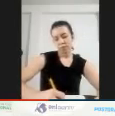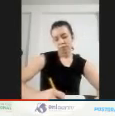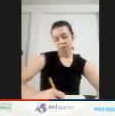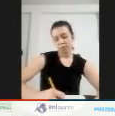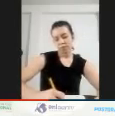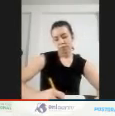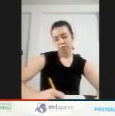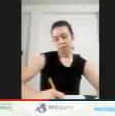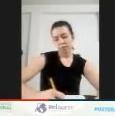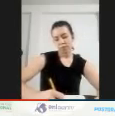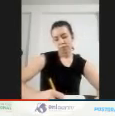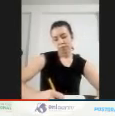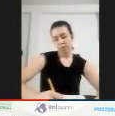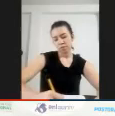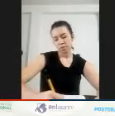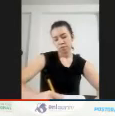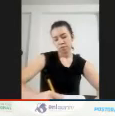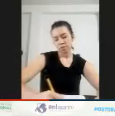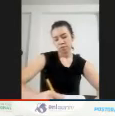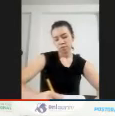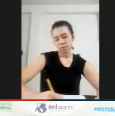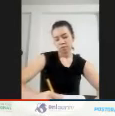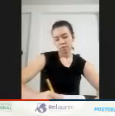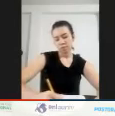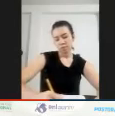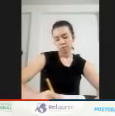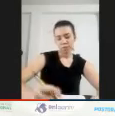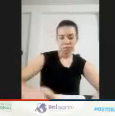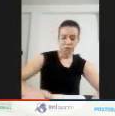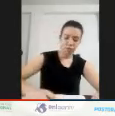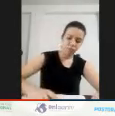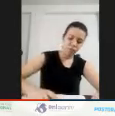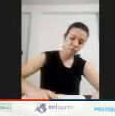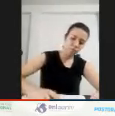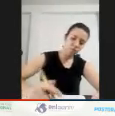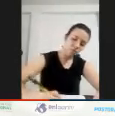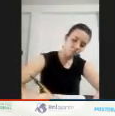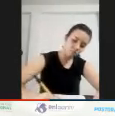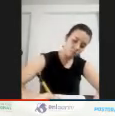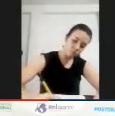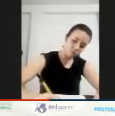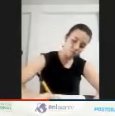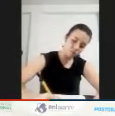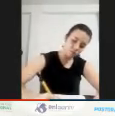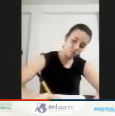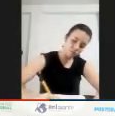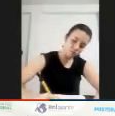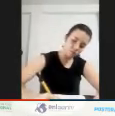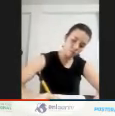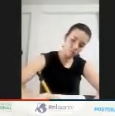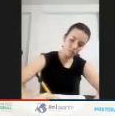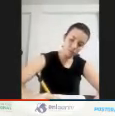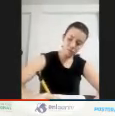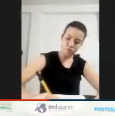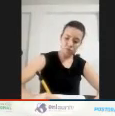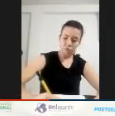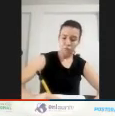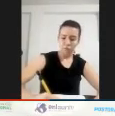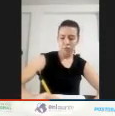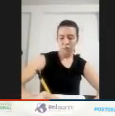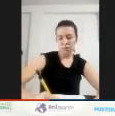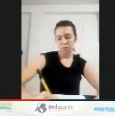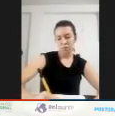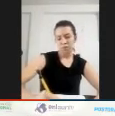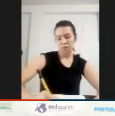particulares, efectivamente, trabajo en un mercantil primero, uh-huh. y sí se ve la voluntad de darle la